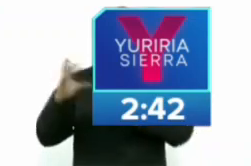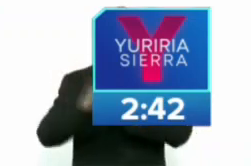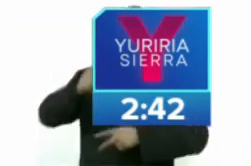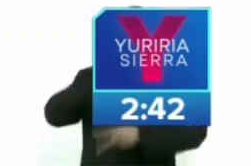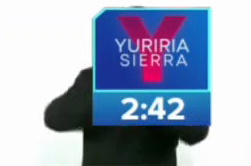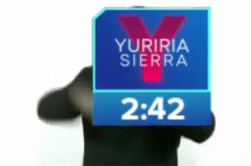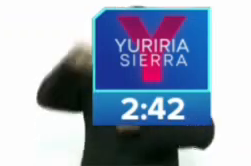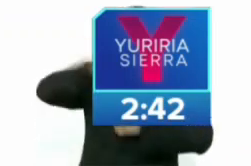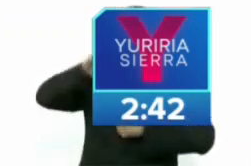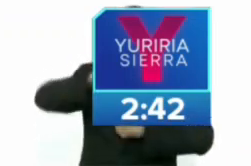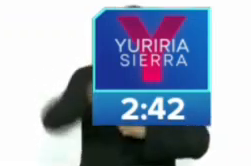este viernes